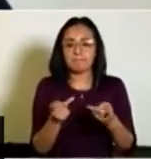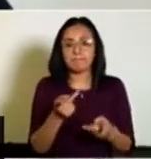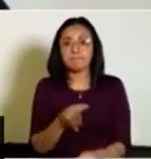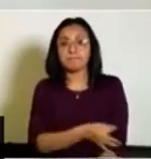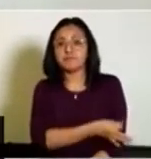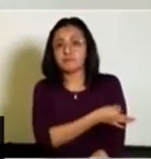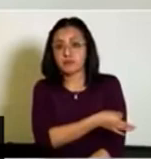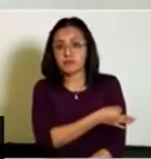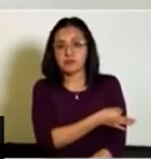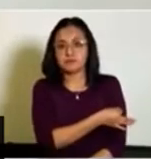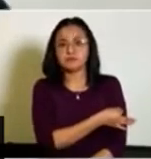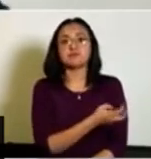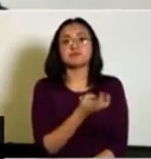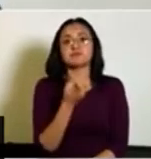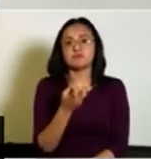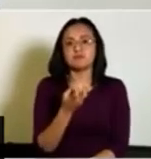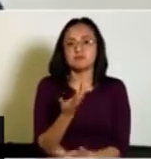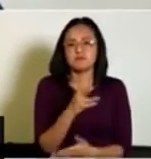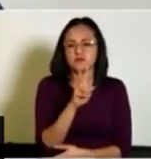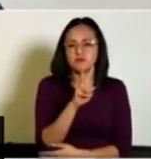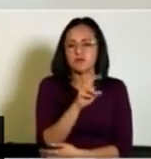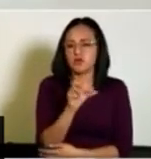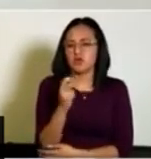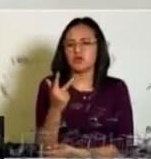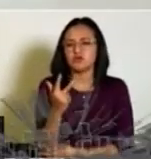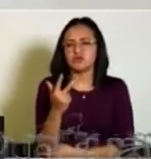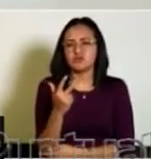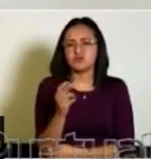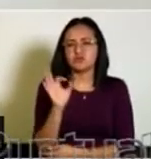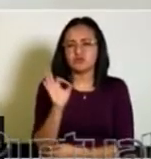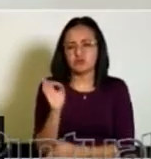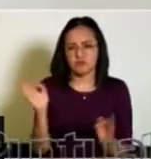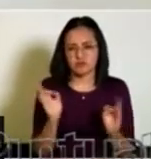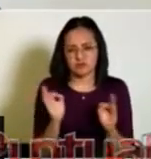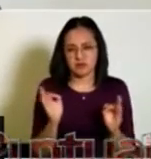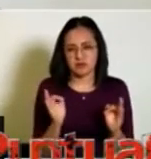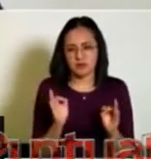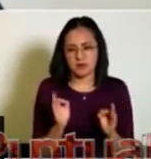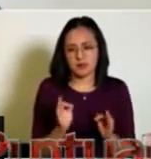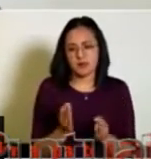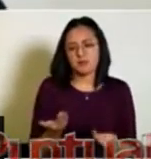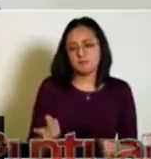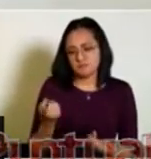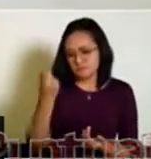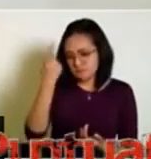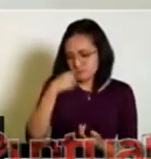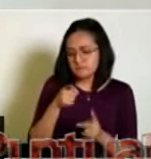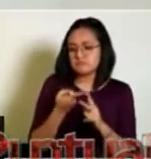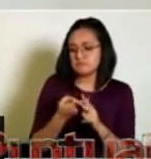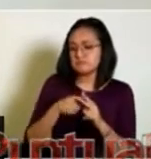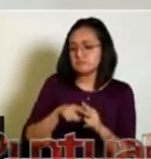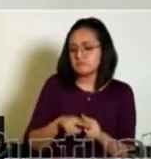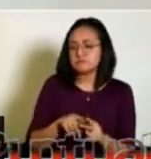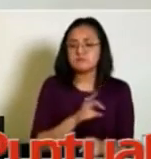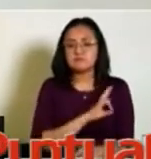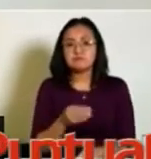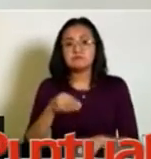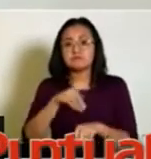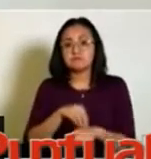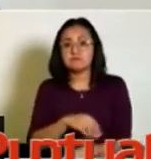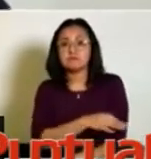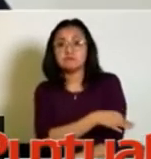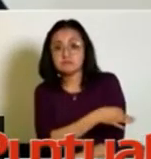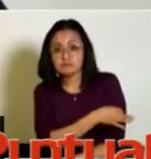Esta debe de estar entre 2 a 8 grados centígrados para iniciar la aplicación de la